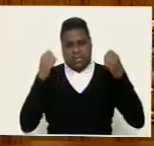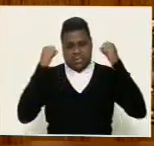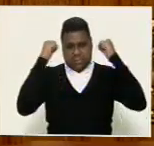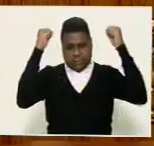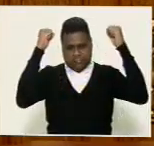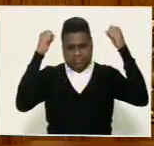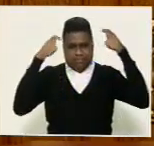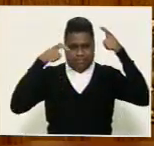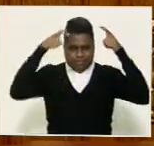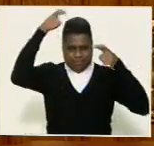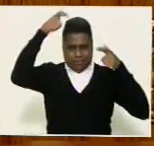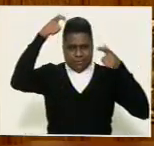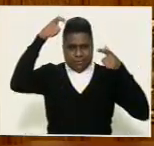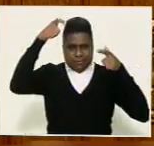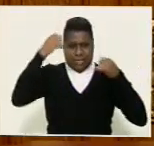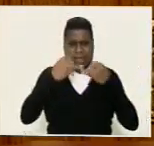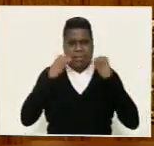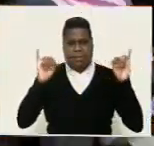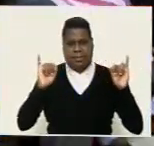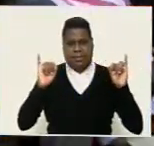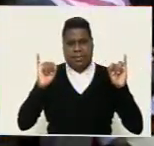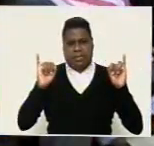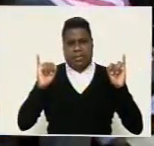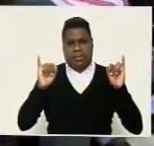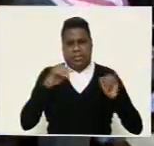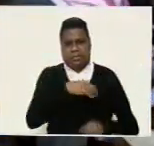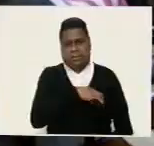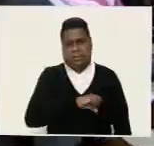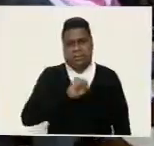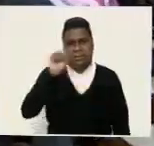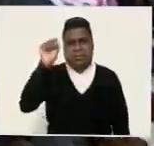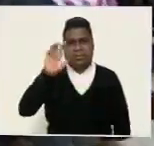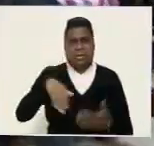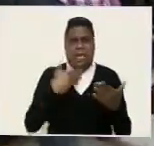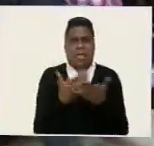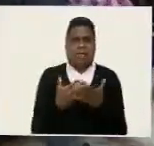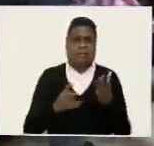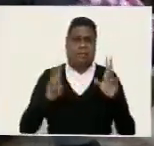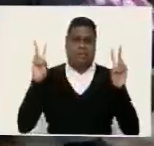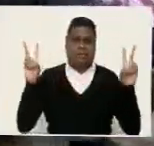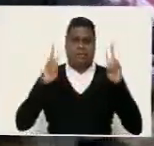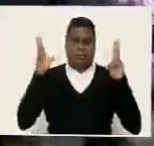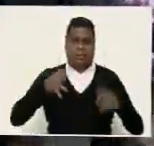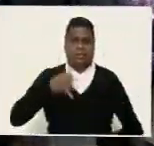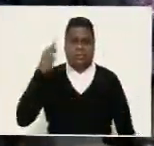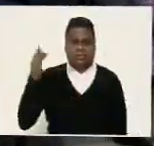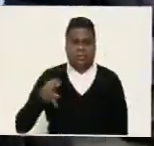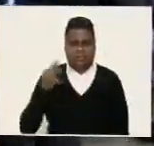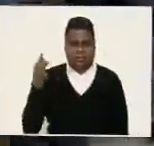¡Independencia y patria socialista! ¡Hasta la victoria siempre!